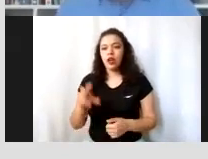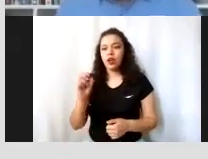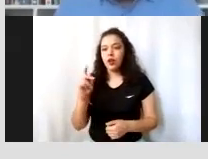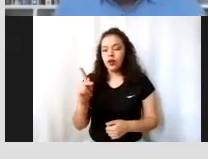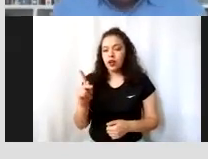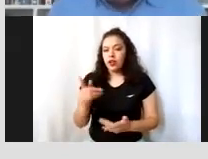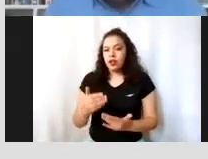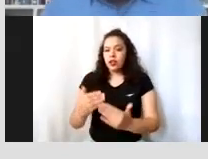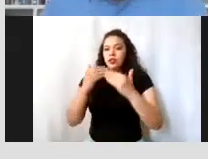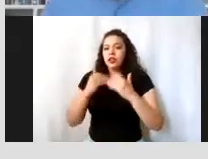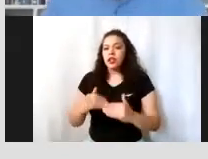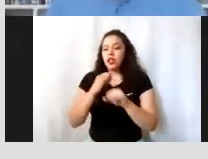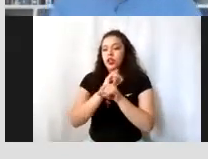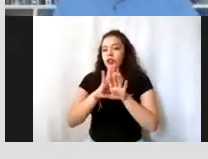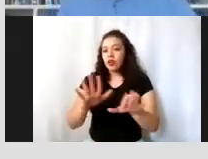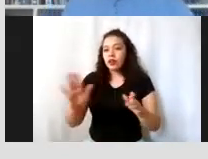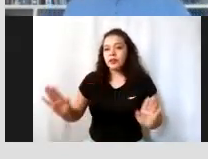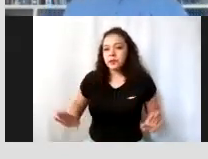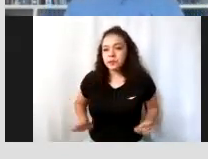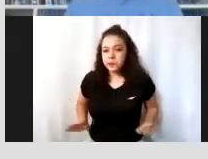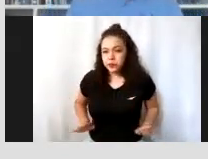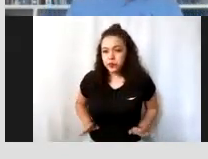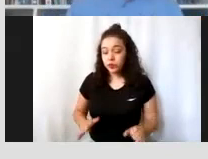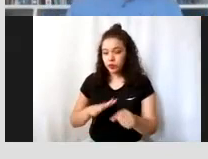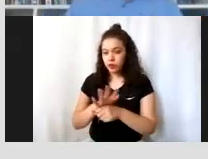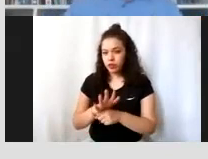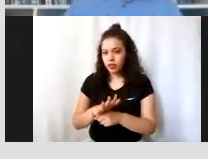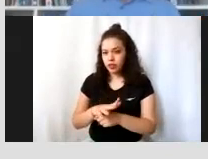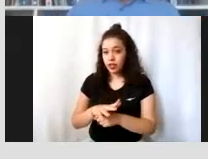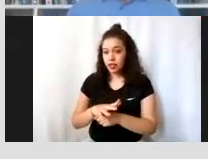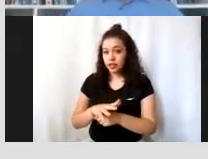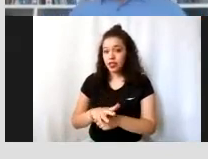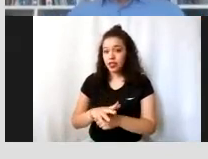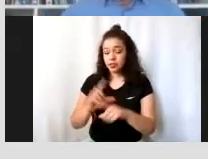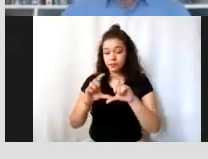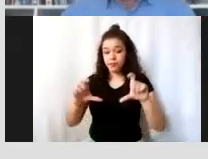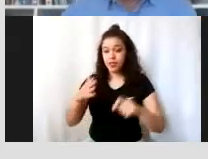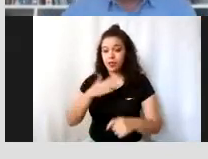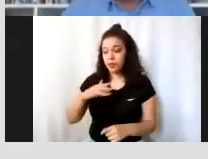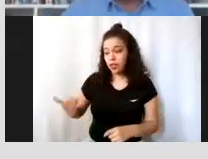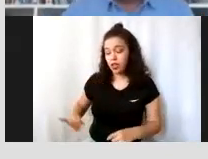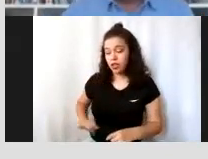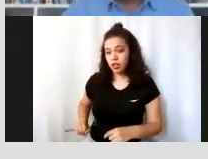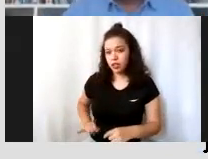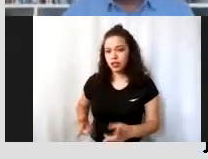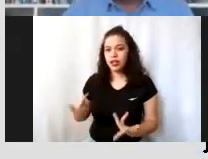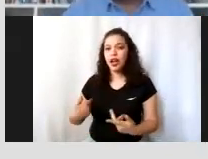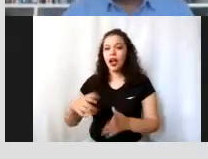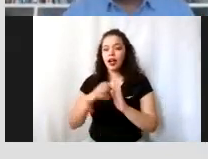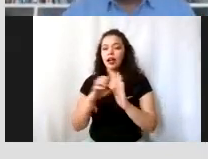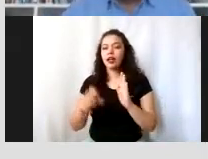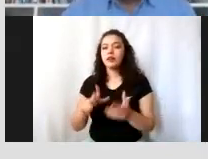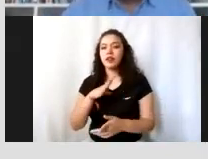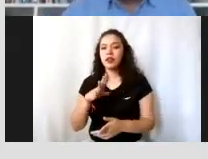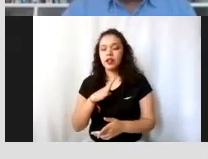Ahora, el tipo de datos. Me interesa esta parte me interesa mucho. En este ejemplo que nosotros estamos teniendo en